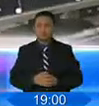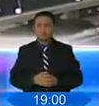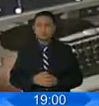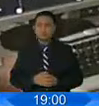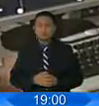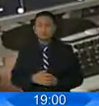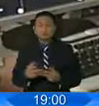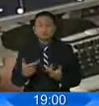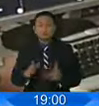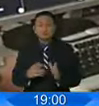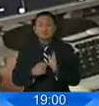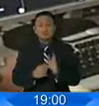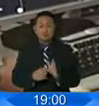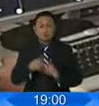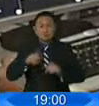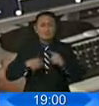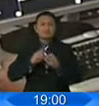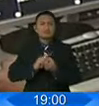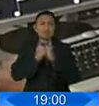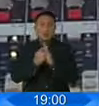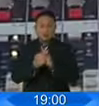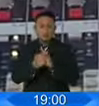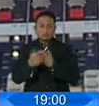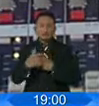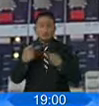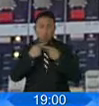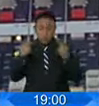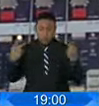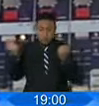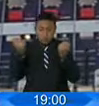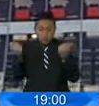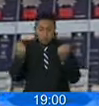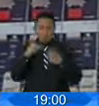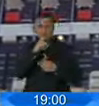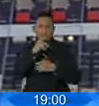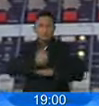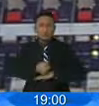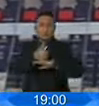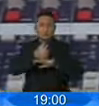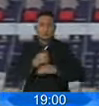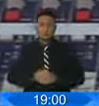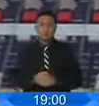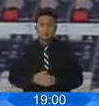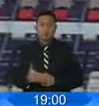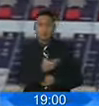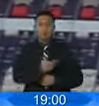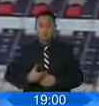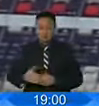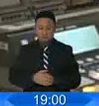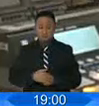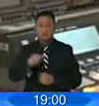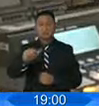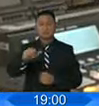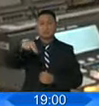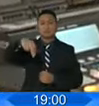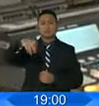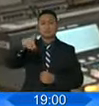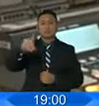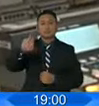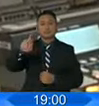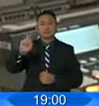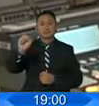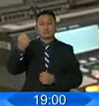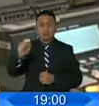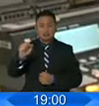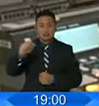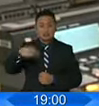Pero también se registran cambios en el manejo de los medios públicos e incautados. El presidente habría decidido que Andrés Michelena, cercano colaborador